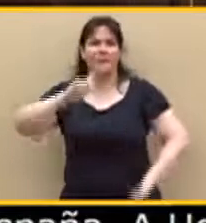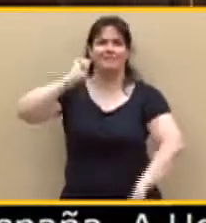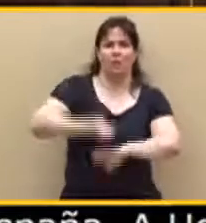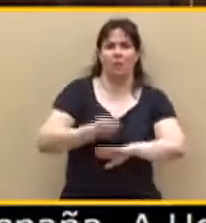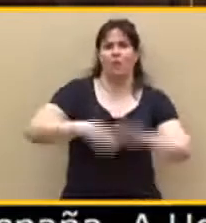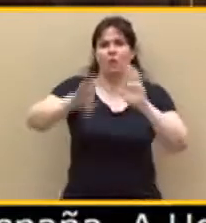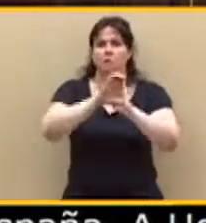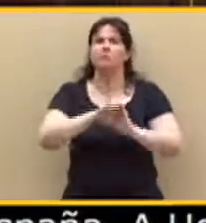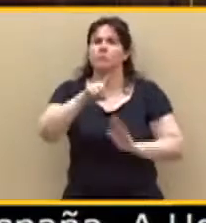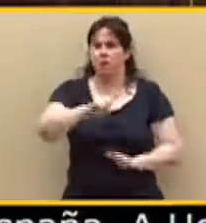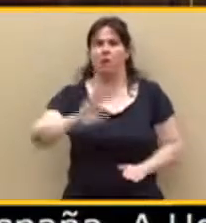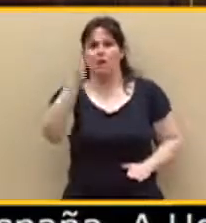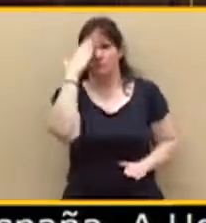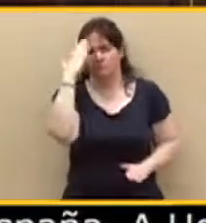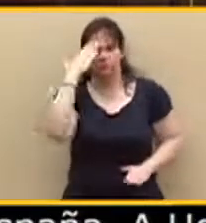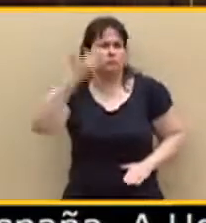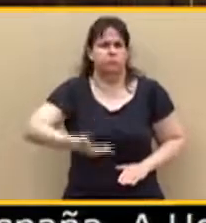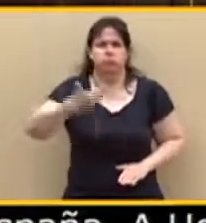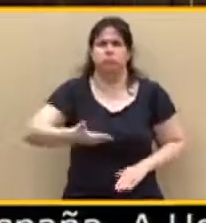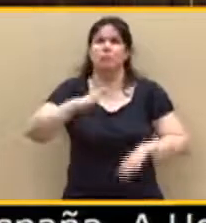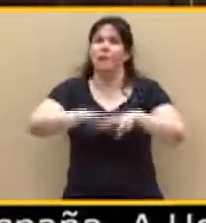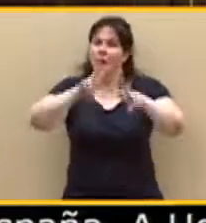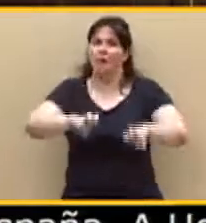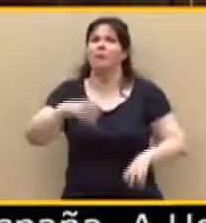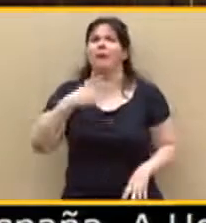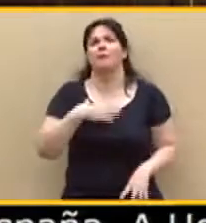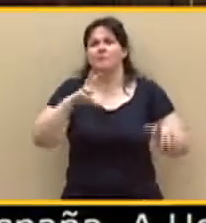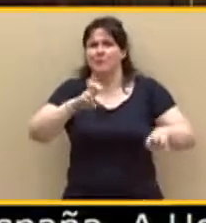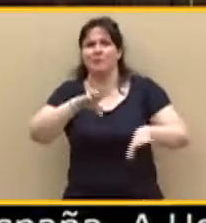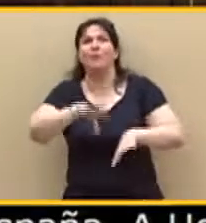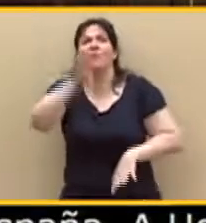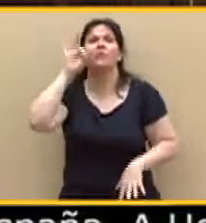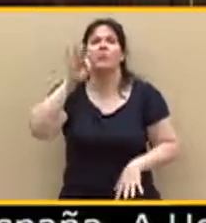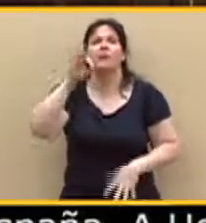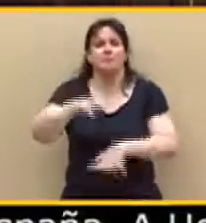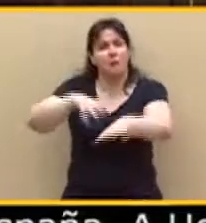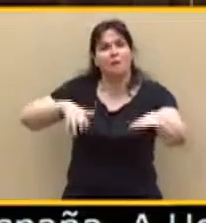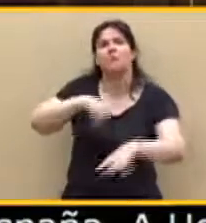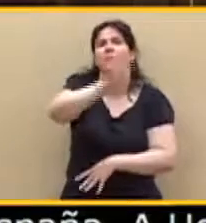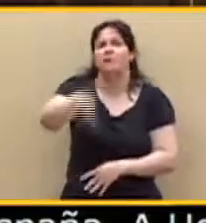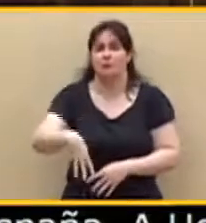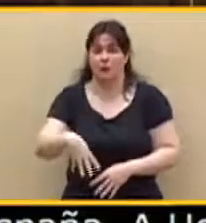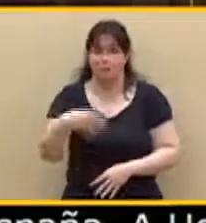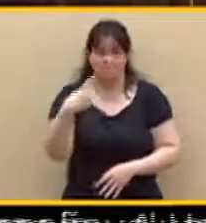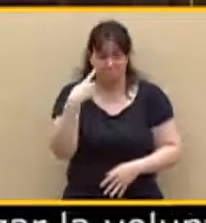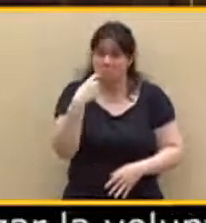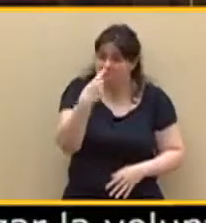aquello relacionado con la voluntad mayoritaria de decidir de los catalanes. Les voy a decir algo.